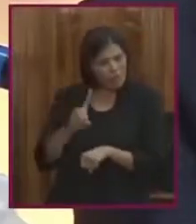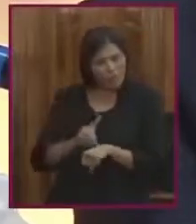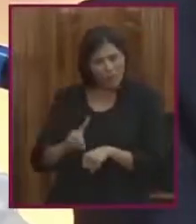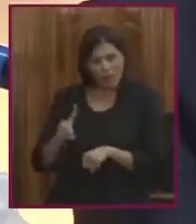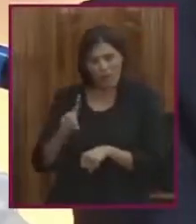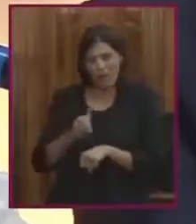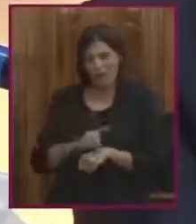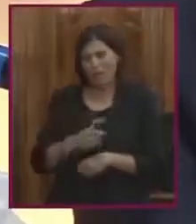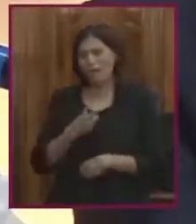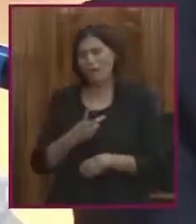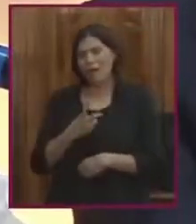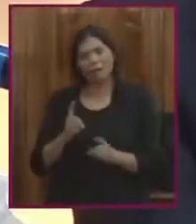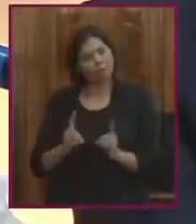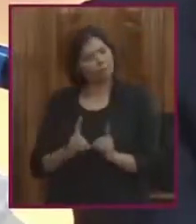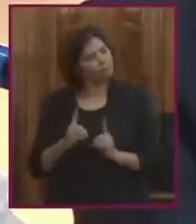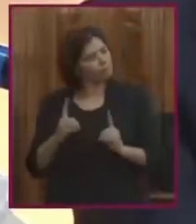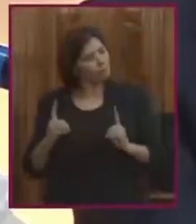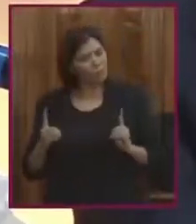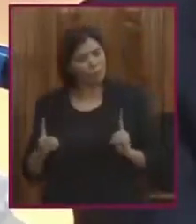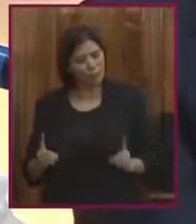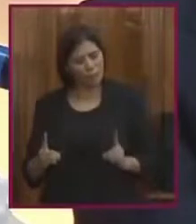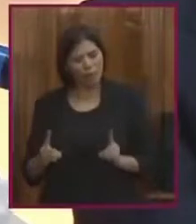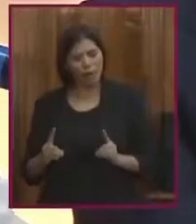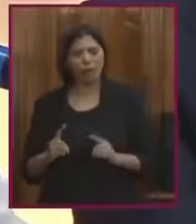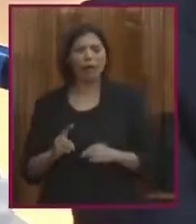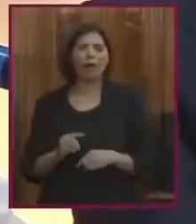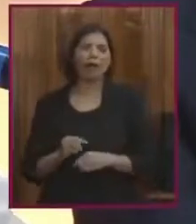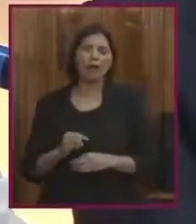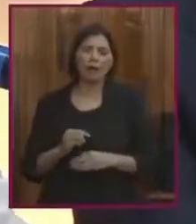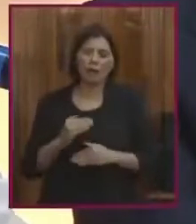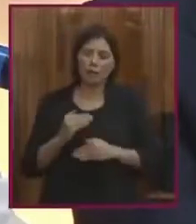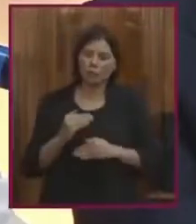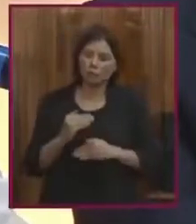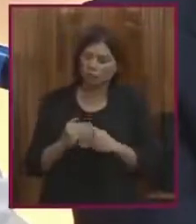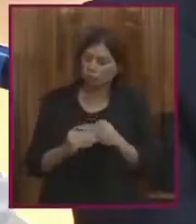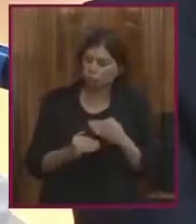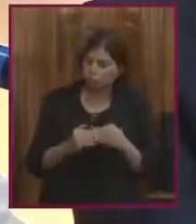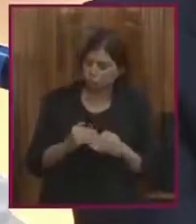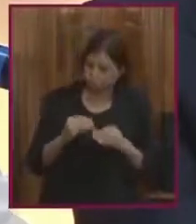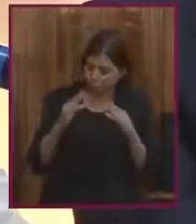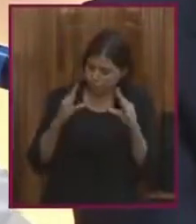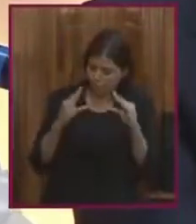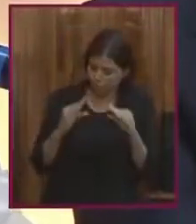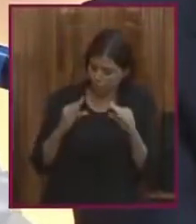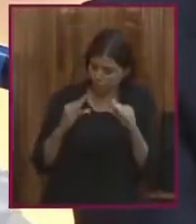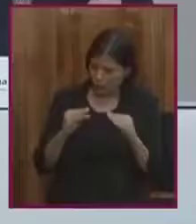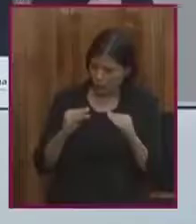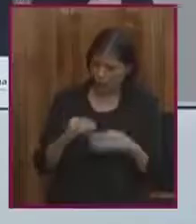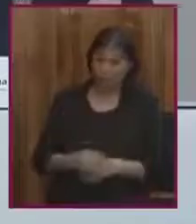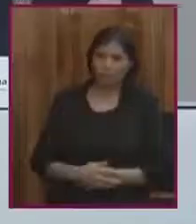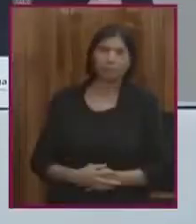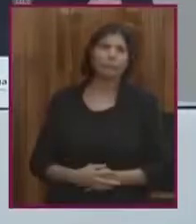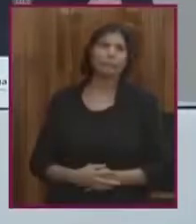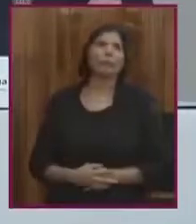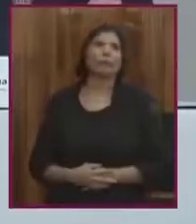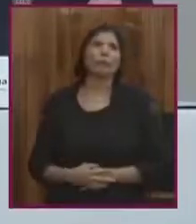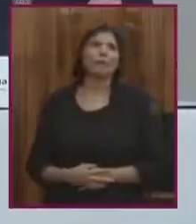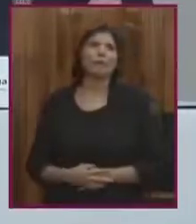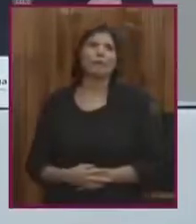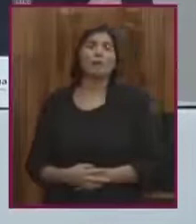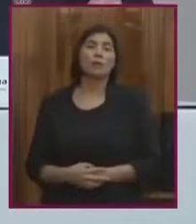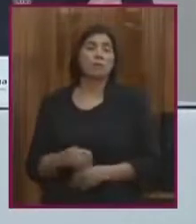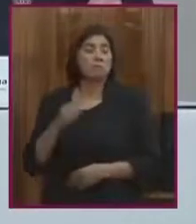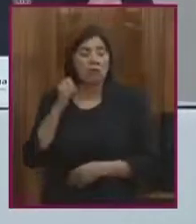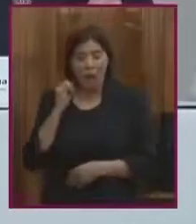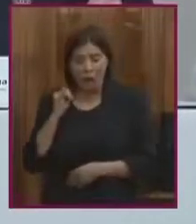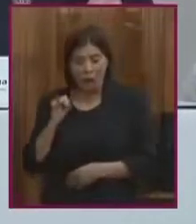realidad los procesos de enseñanza que no son aprendizaje, ¿sí? Y en ese